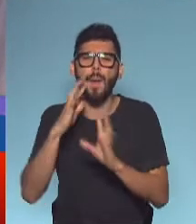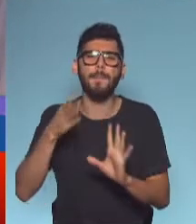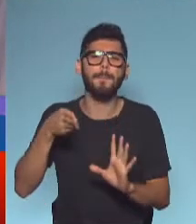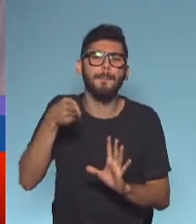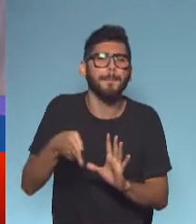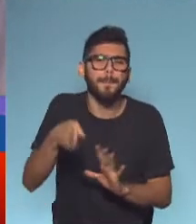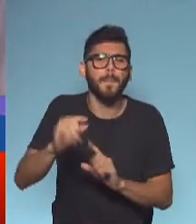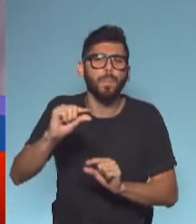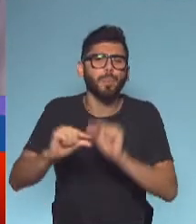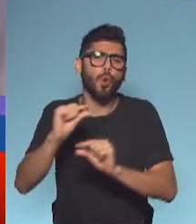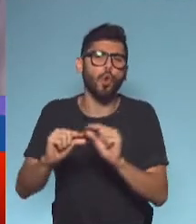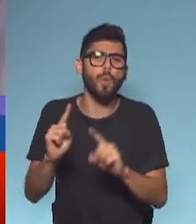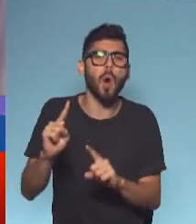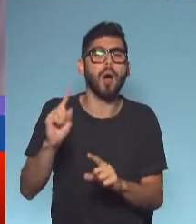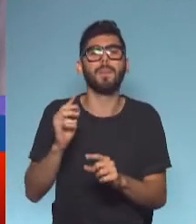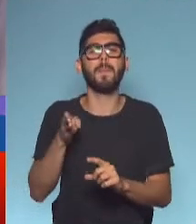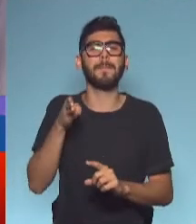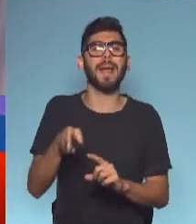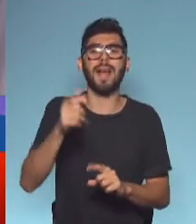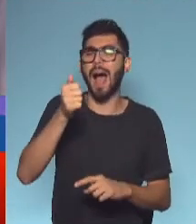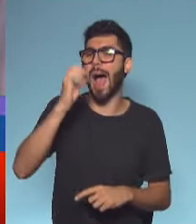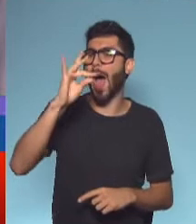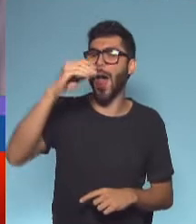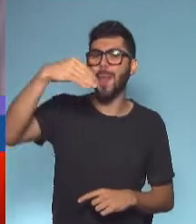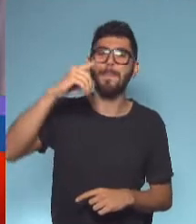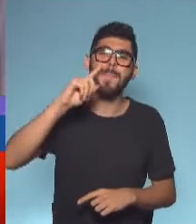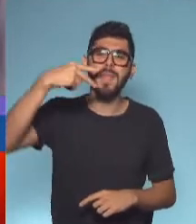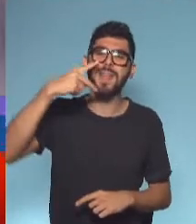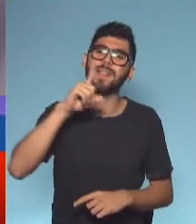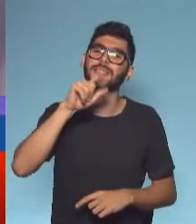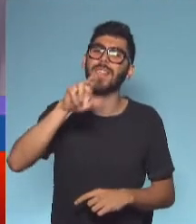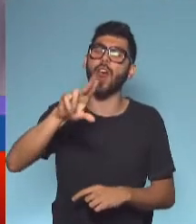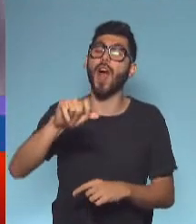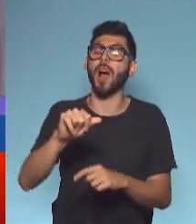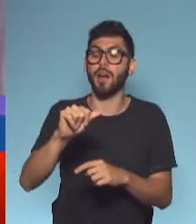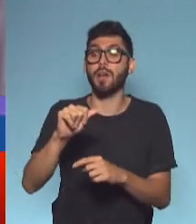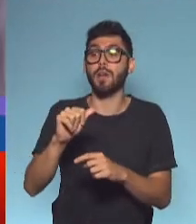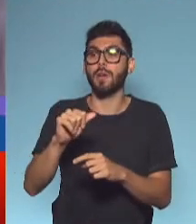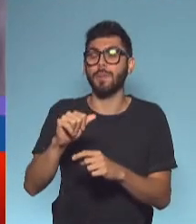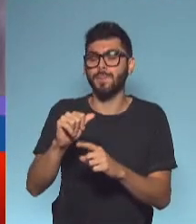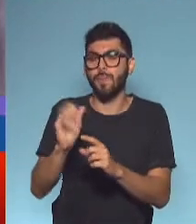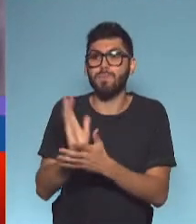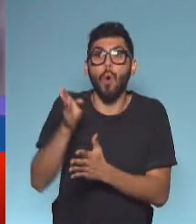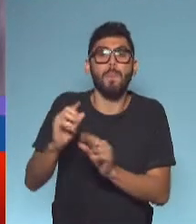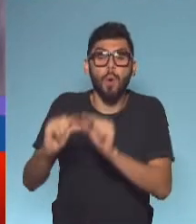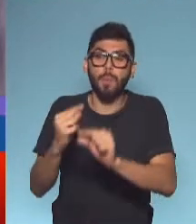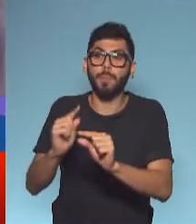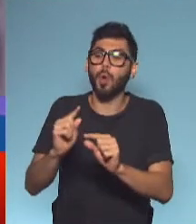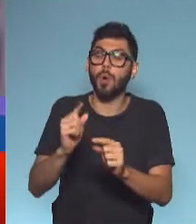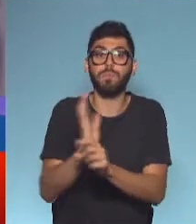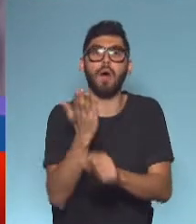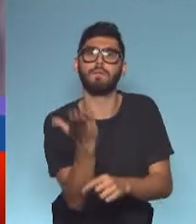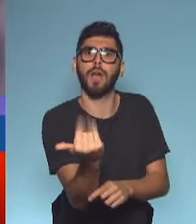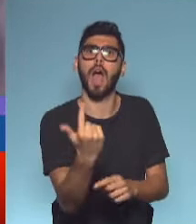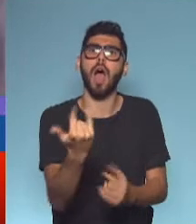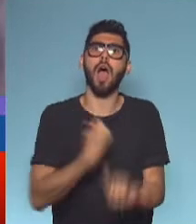partir de cuándo sería esto que usted dice, pedir certidumbre? La verdad que es ilógico en este momento porque todo está sujeto a los parámetros sanitarios, ¿no? Pero